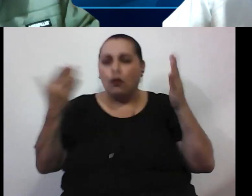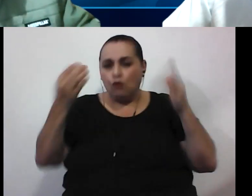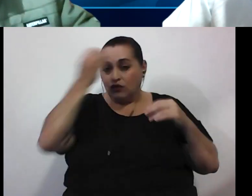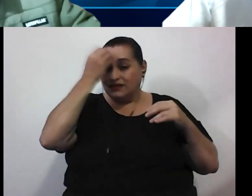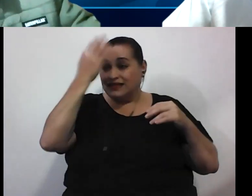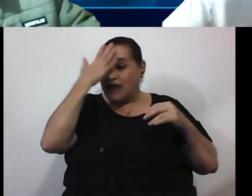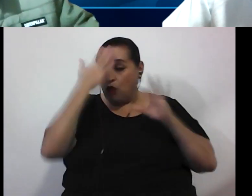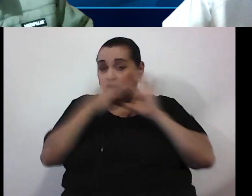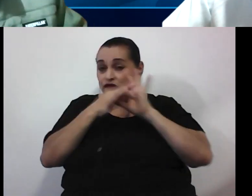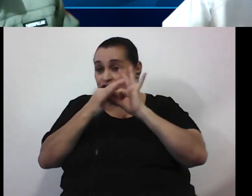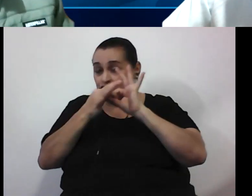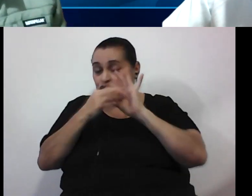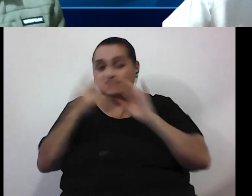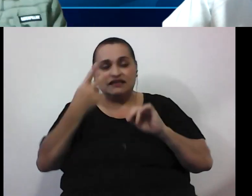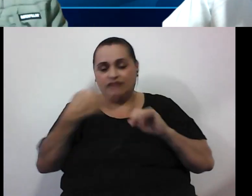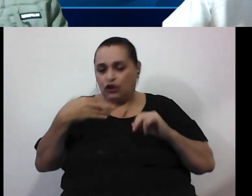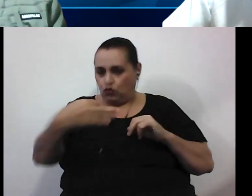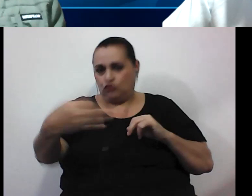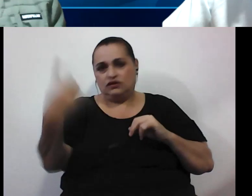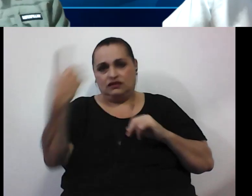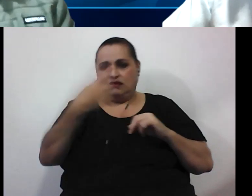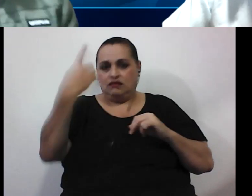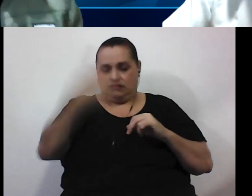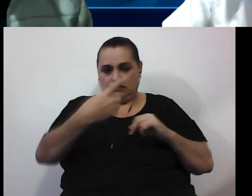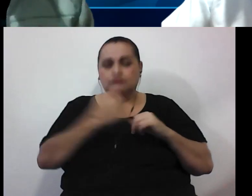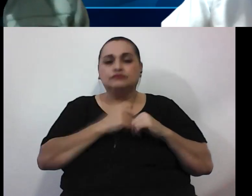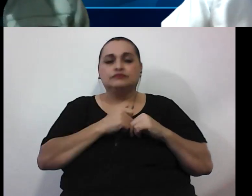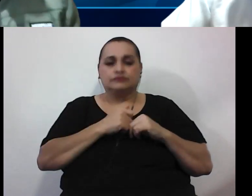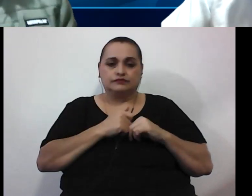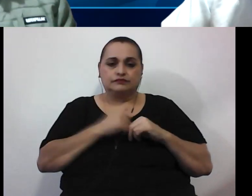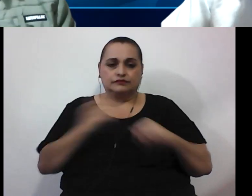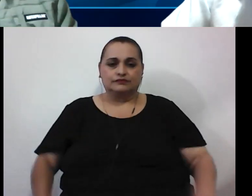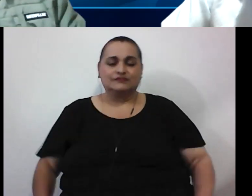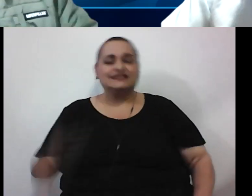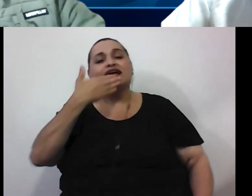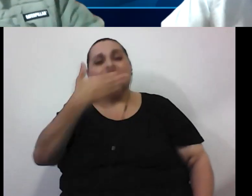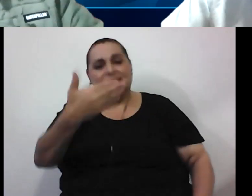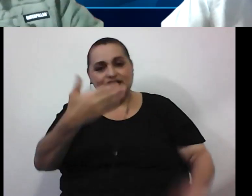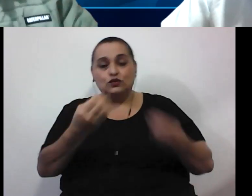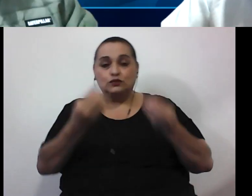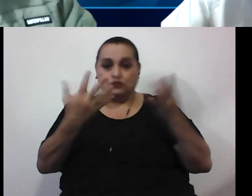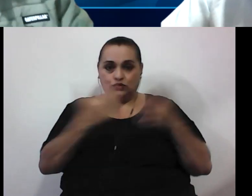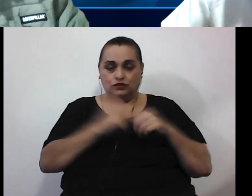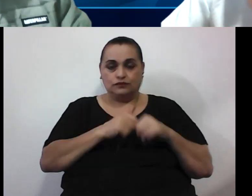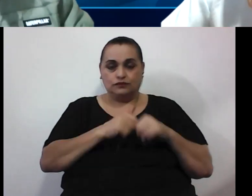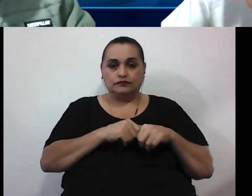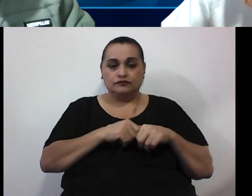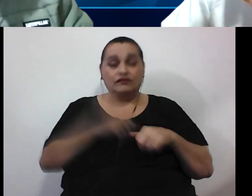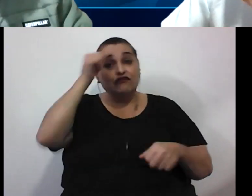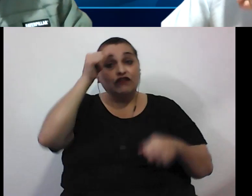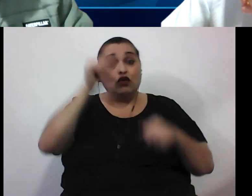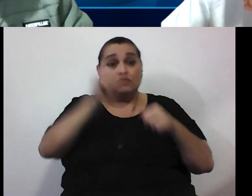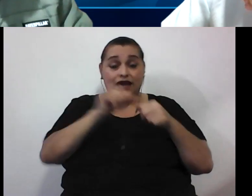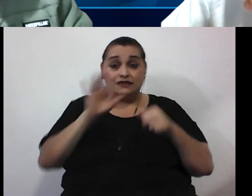ve en la vida cotidiana. Perfecto, Básicamente. te agradezco muchísimo. Recordarles que la